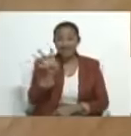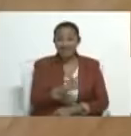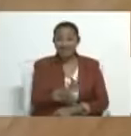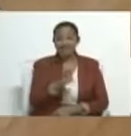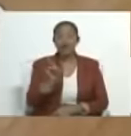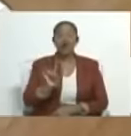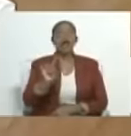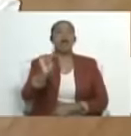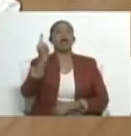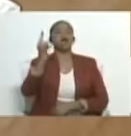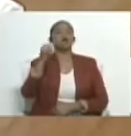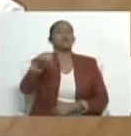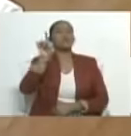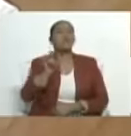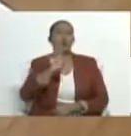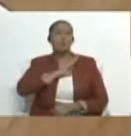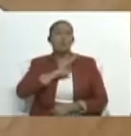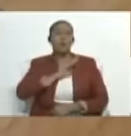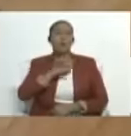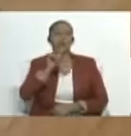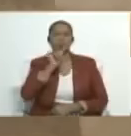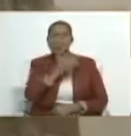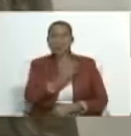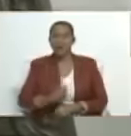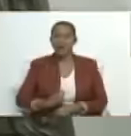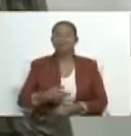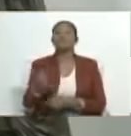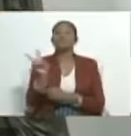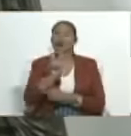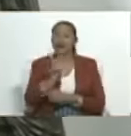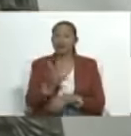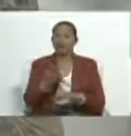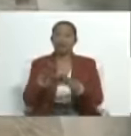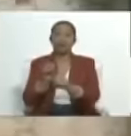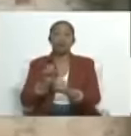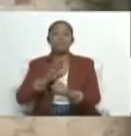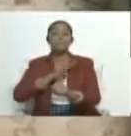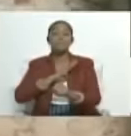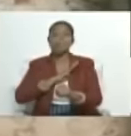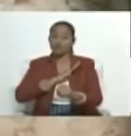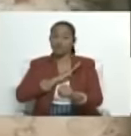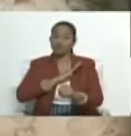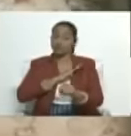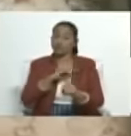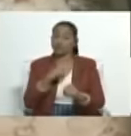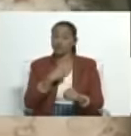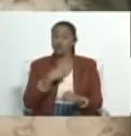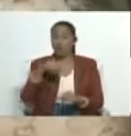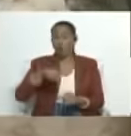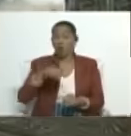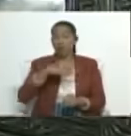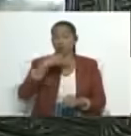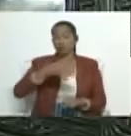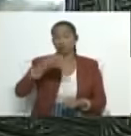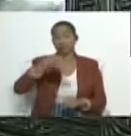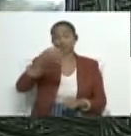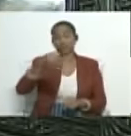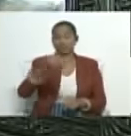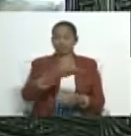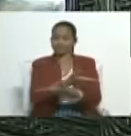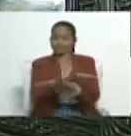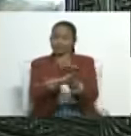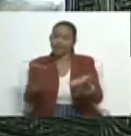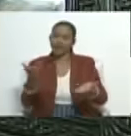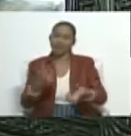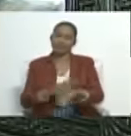titular, Venezuela. Y lo digo y lo traigo a colación, hermanos y hermanas, porque ustedes saben